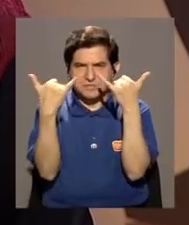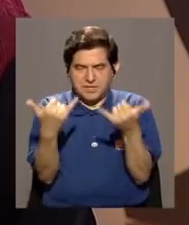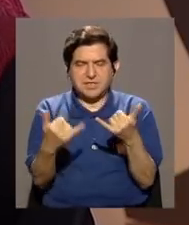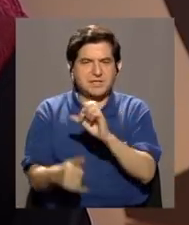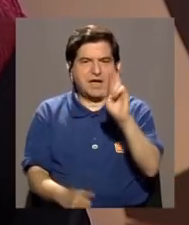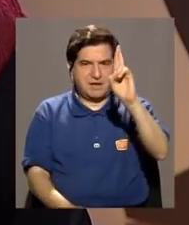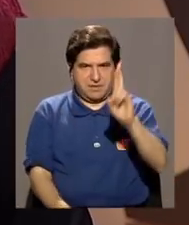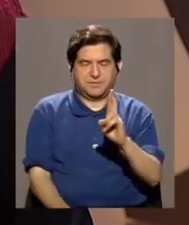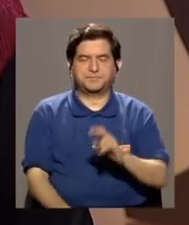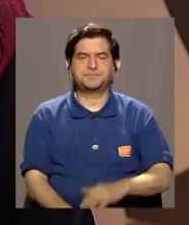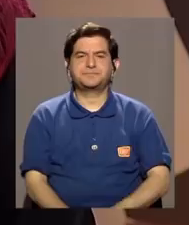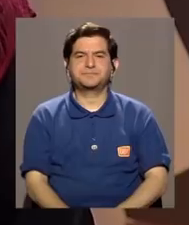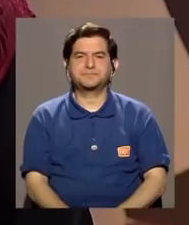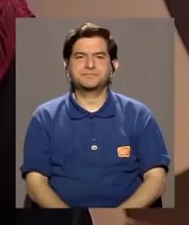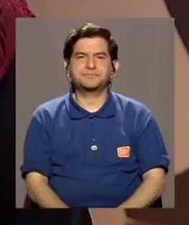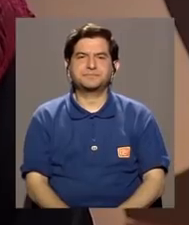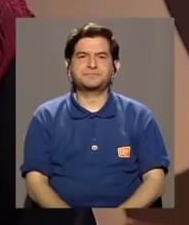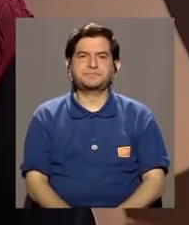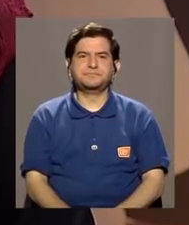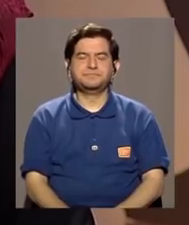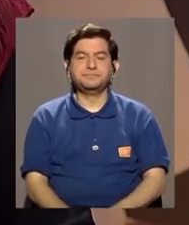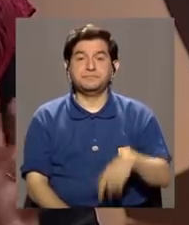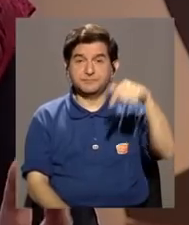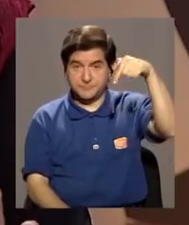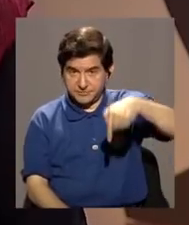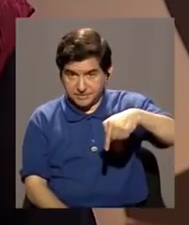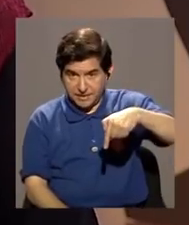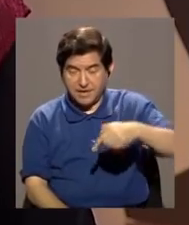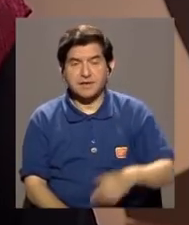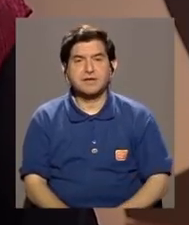en costa rica está